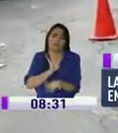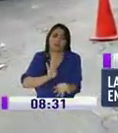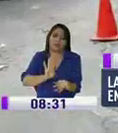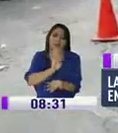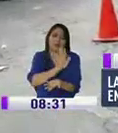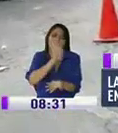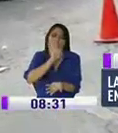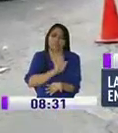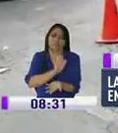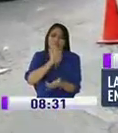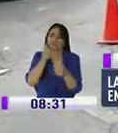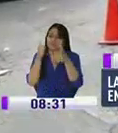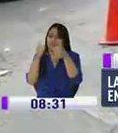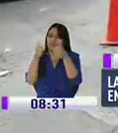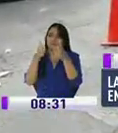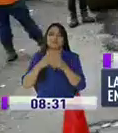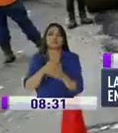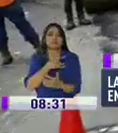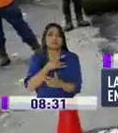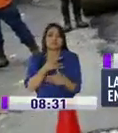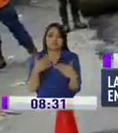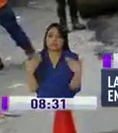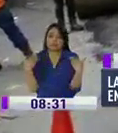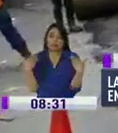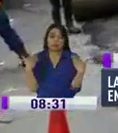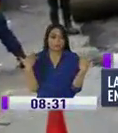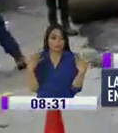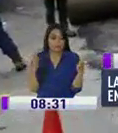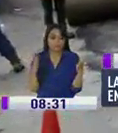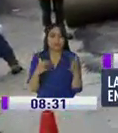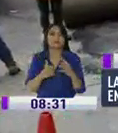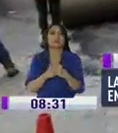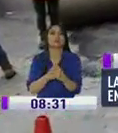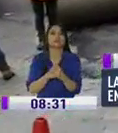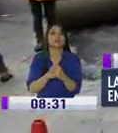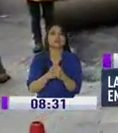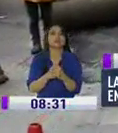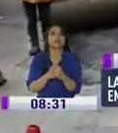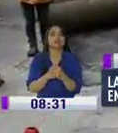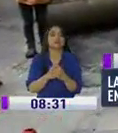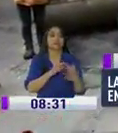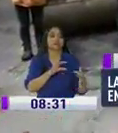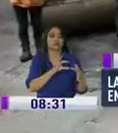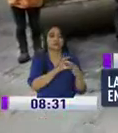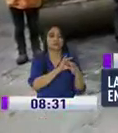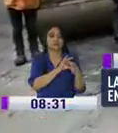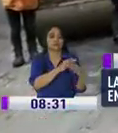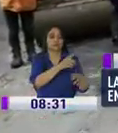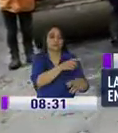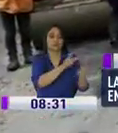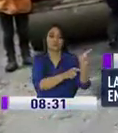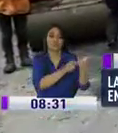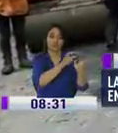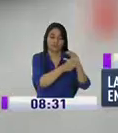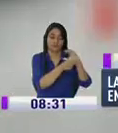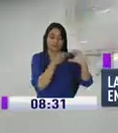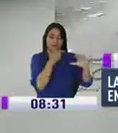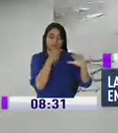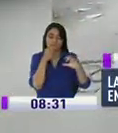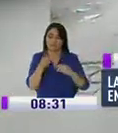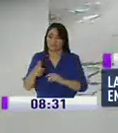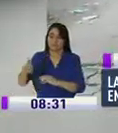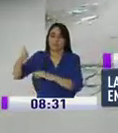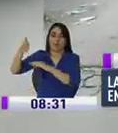Realmente, realmente bueno. Yo me alegro un montón porque eso de trabajar de la mano con la autoridad es necesario, porque de esa